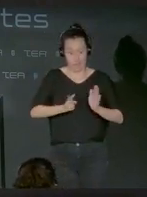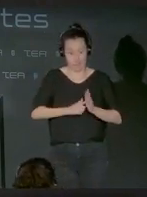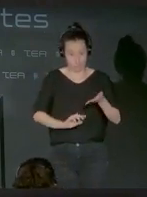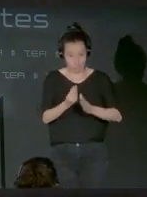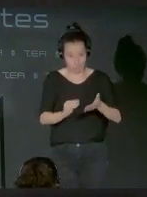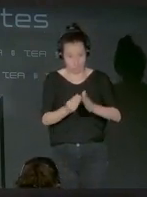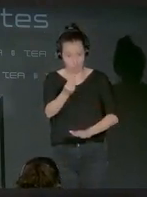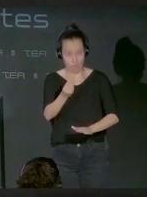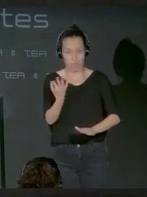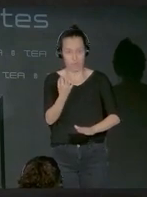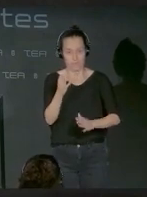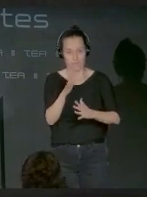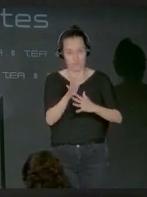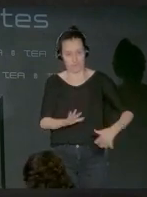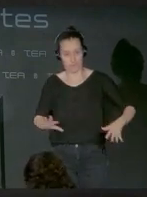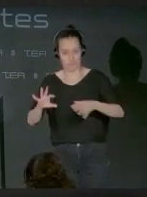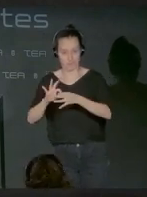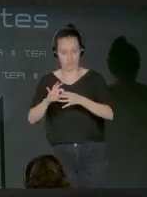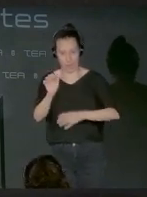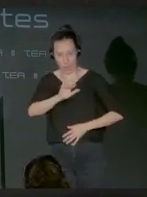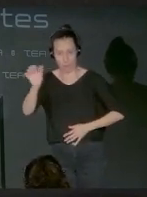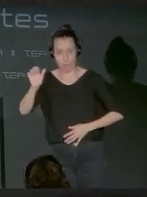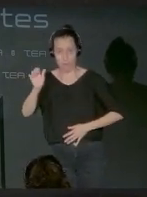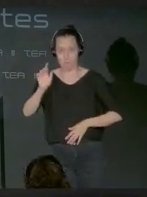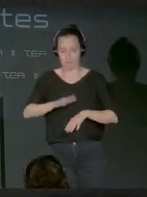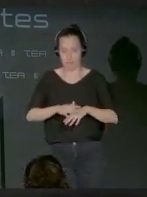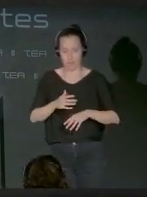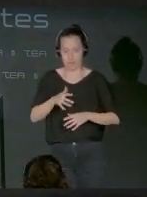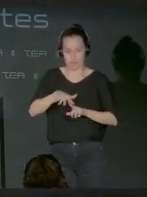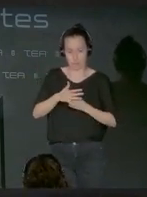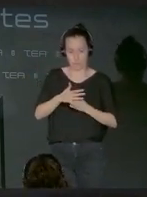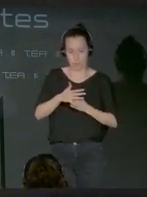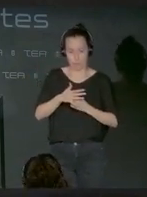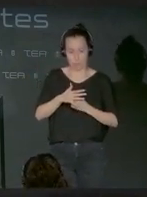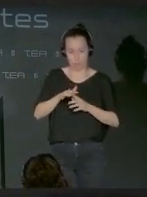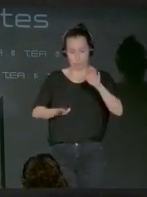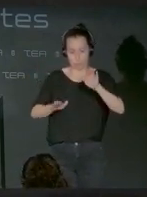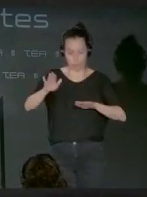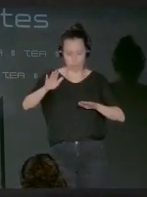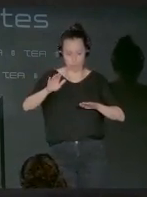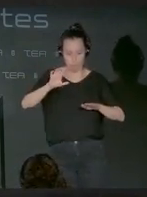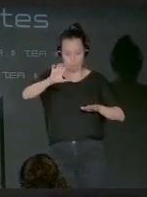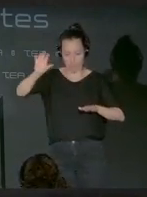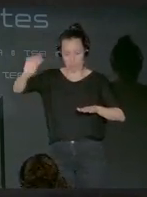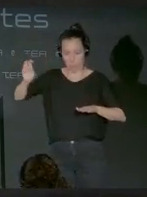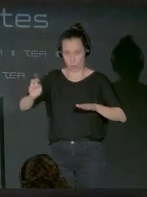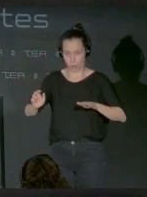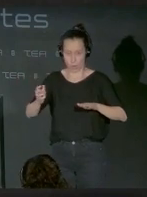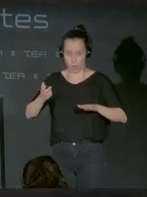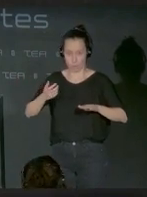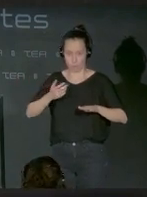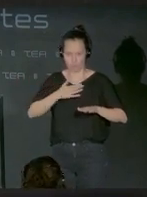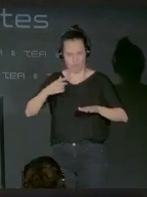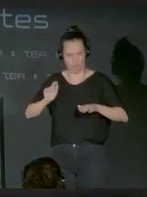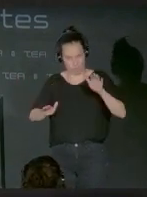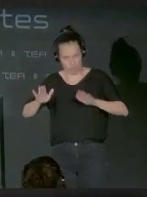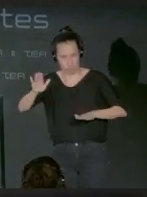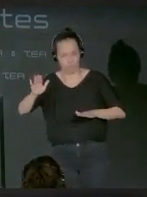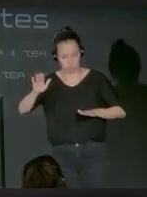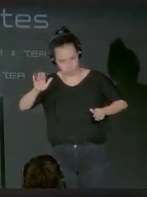armonía con la creada a nivel europeo para evitar situaciones de desventaja con el resto de los países de nuestro entorno como industria cultural